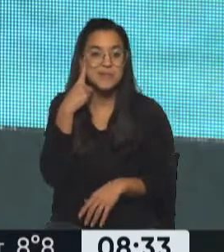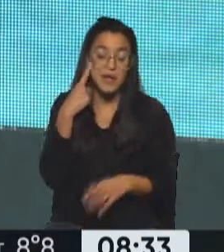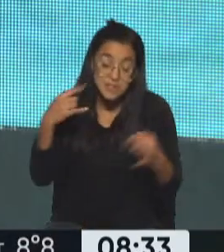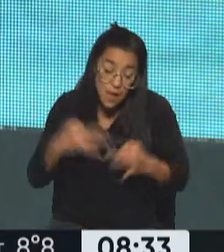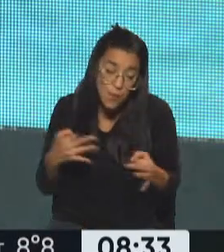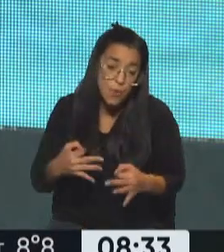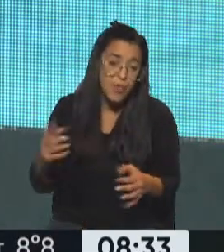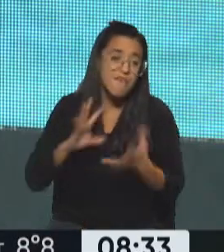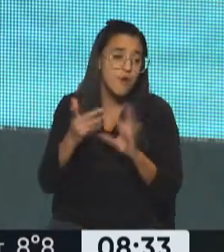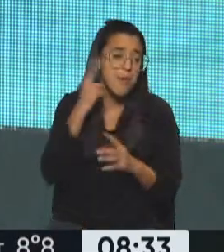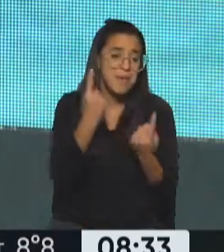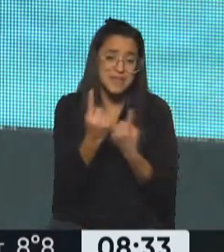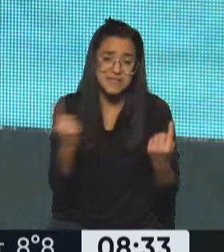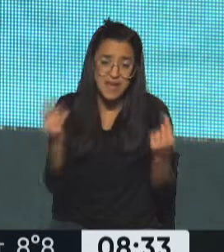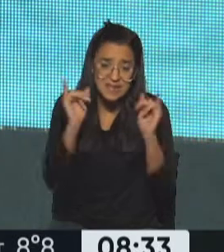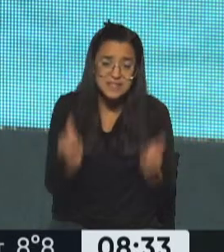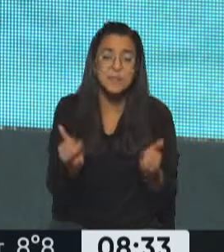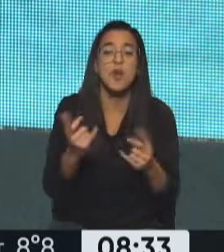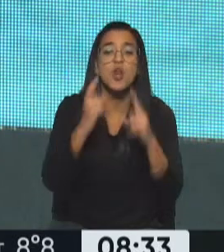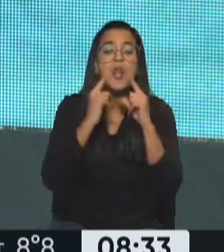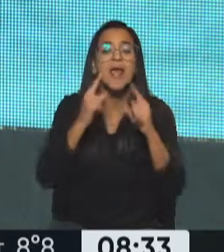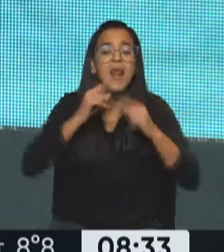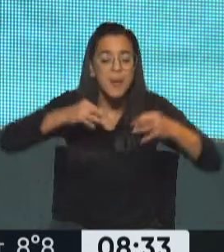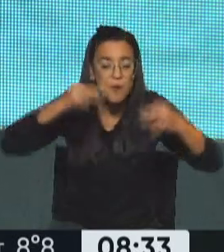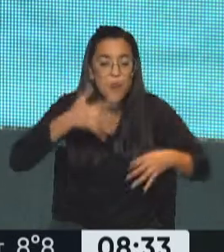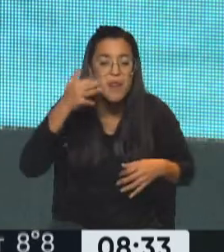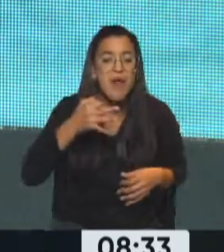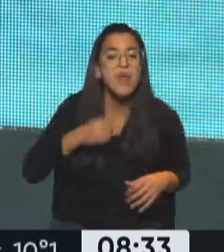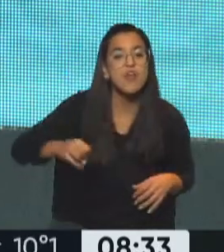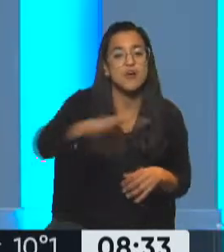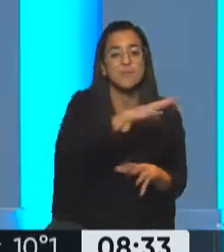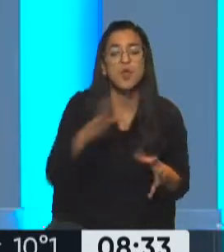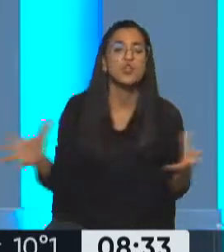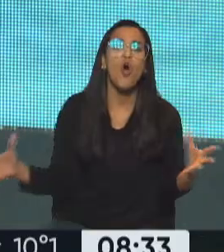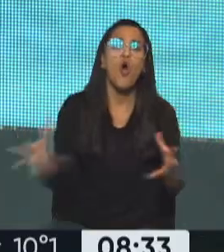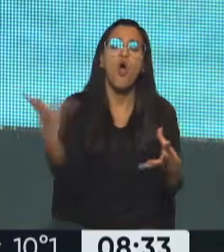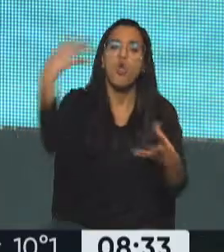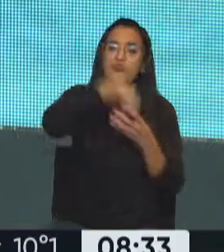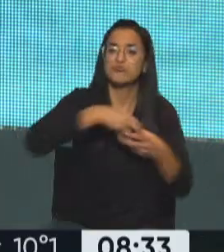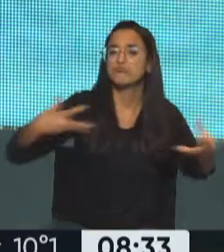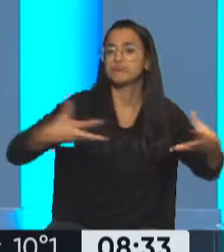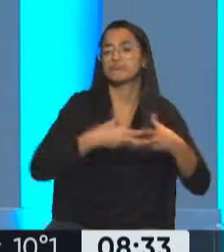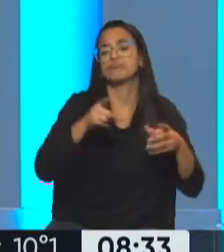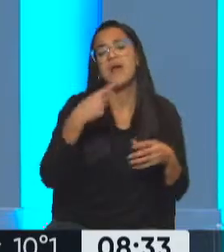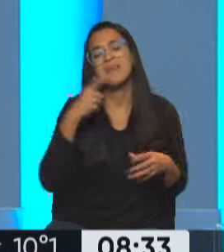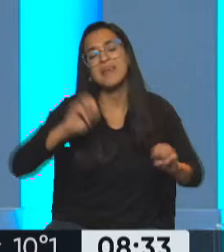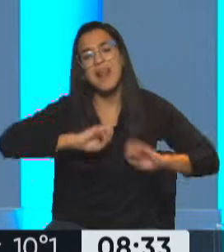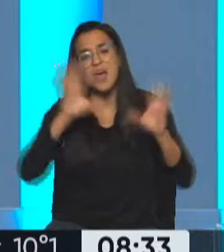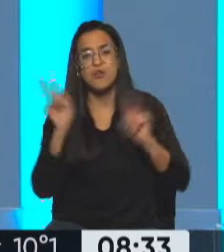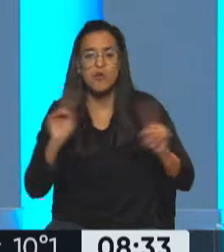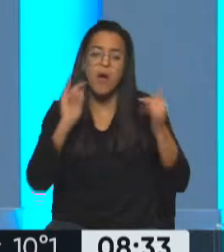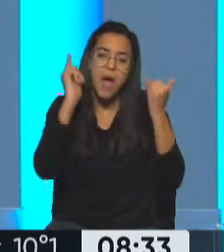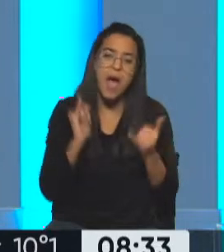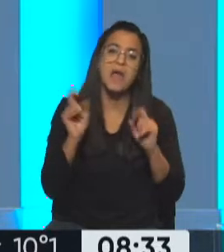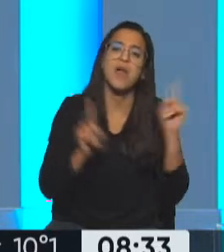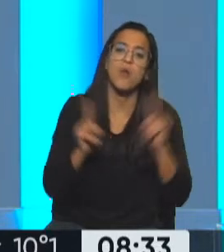bien que las tengan, Claro. y los reclamos genuinos del campo en una misma bolsa. Y ahí es donde Sí, y además no queda muy claro cuál hay es. campos